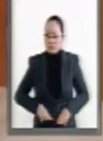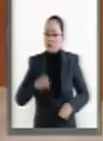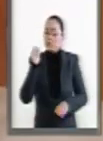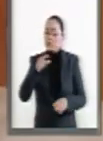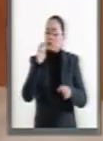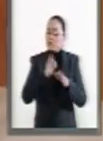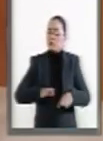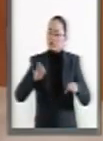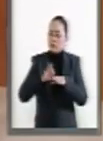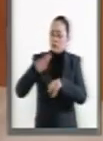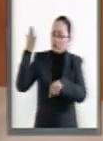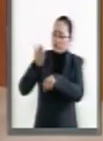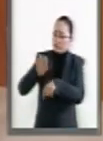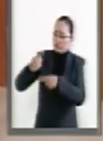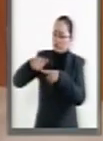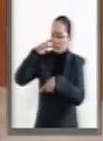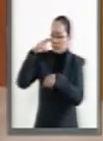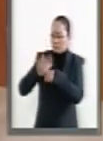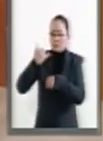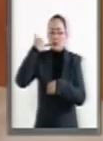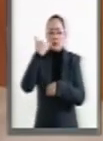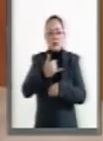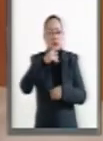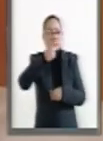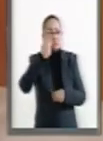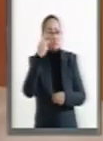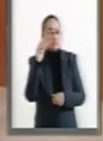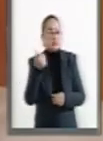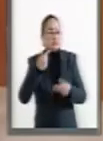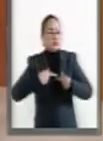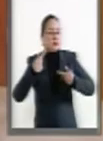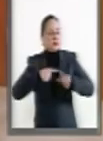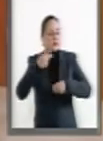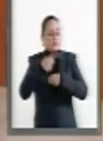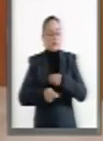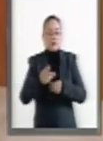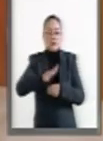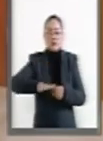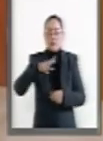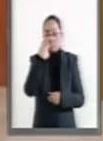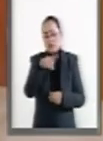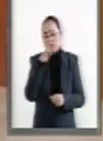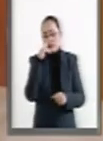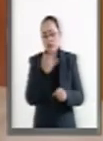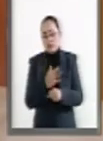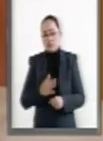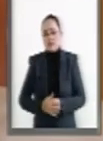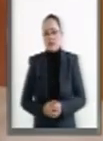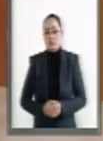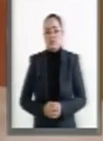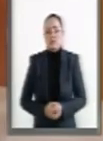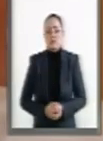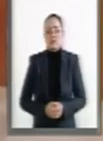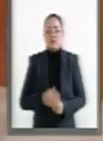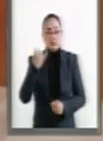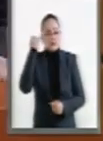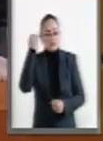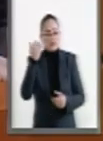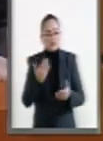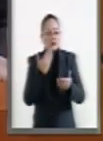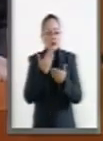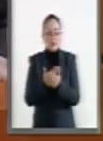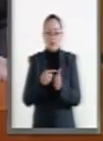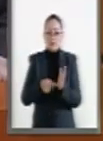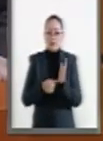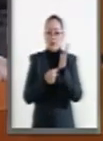también sancionarlos por la puesta en peligro de bienes, de valores y derechos de la sociedad en su conjunto. La iniciativa, pues, que